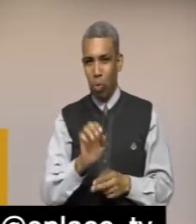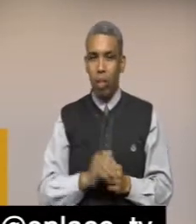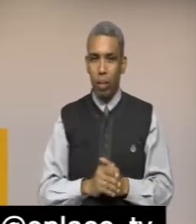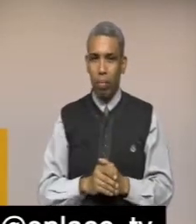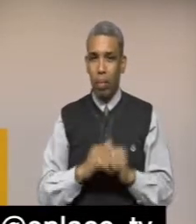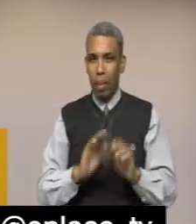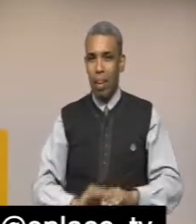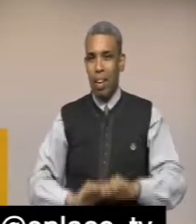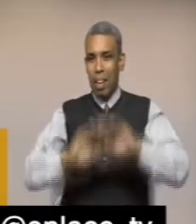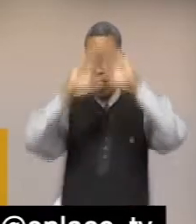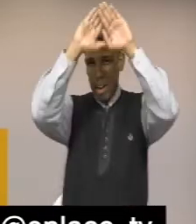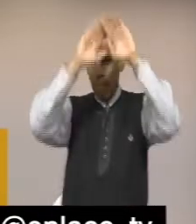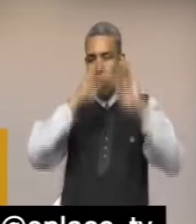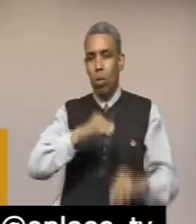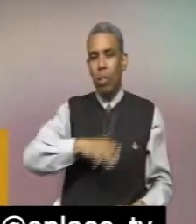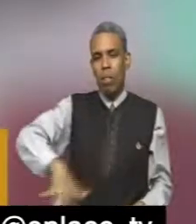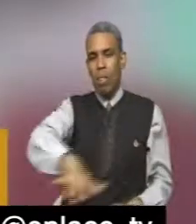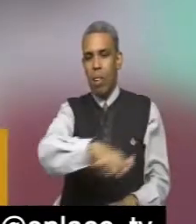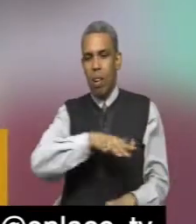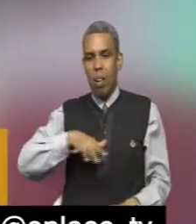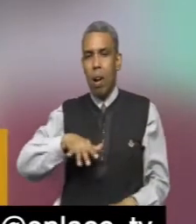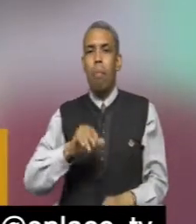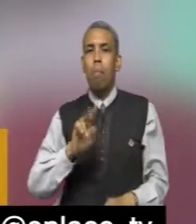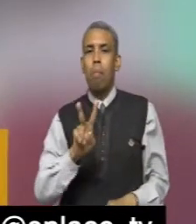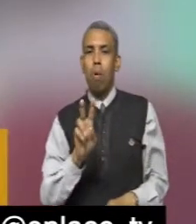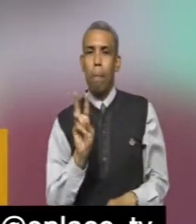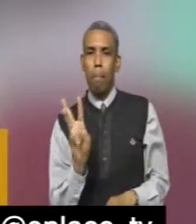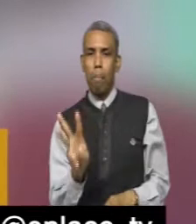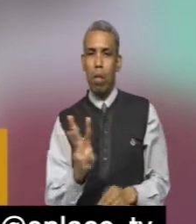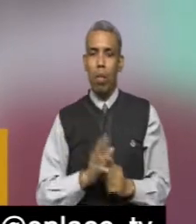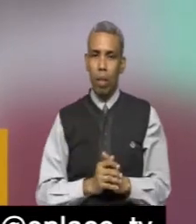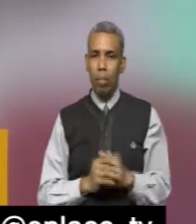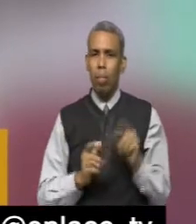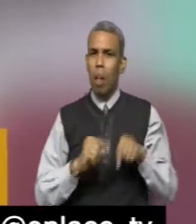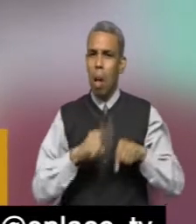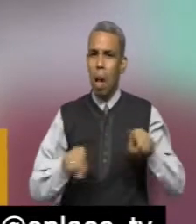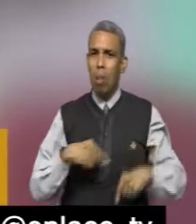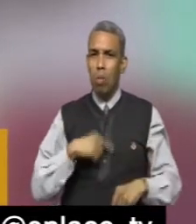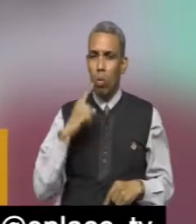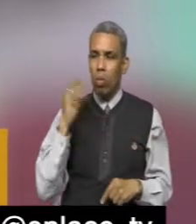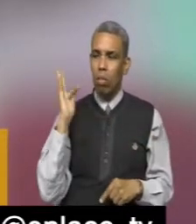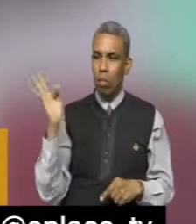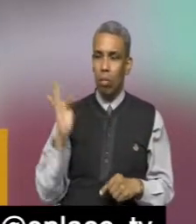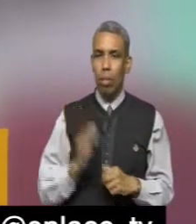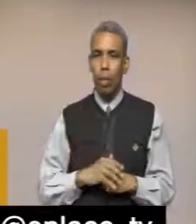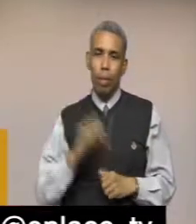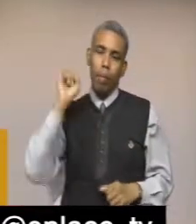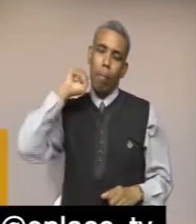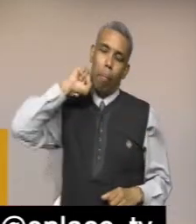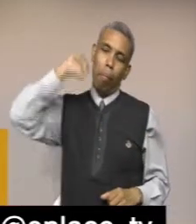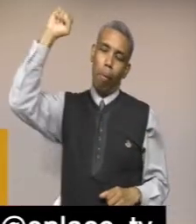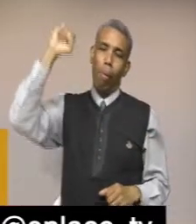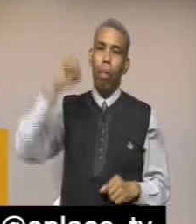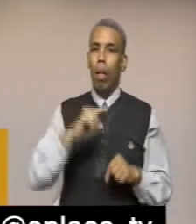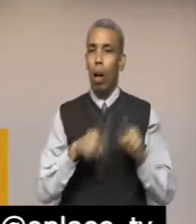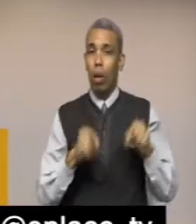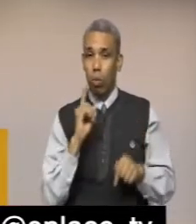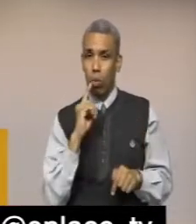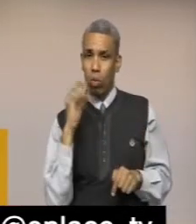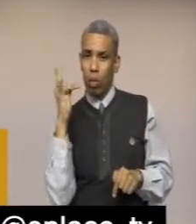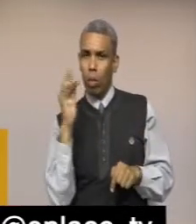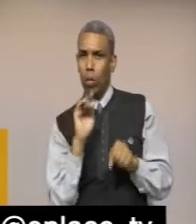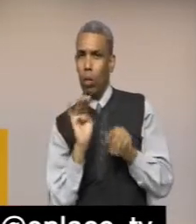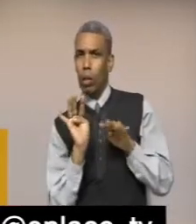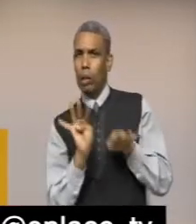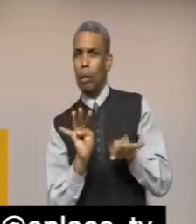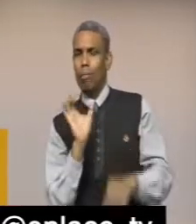Campo 23, corregimiento El Centro. La víctima, según algunos testigos, fue encontrada colgando de una viga al interior de la tienda por un familiar hacia